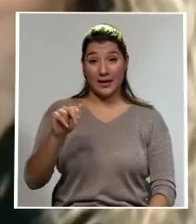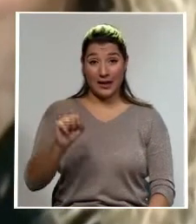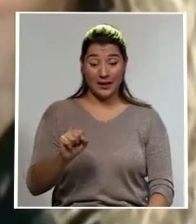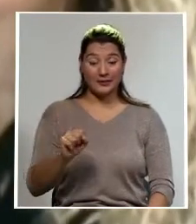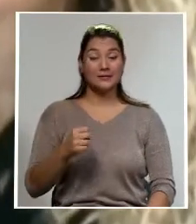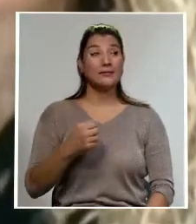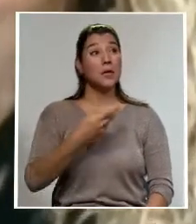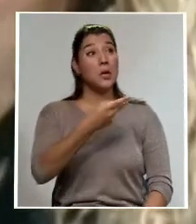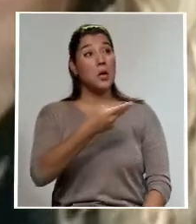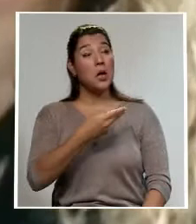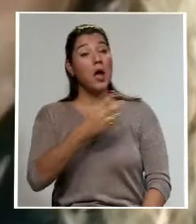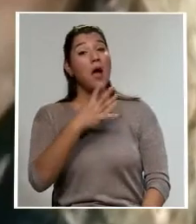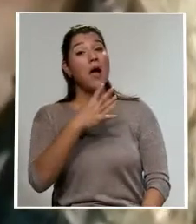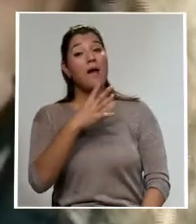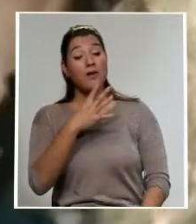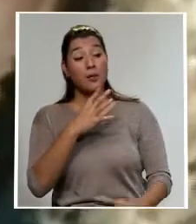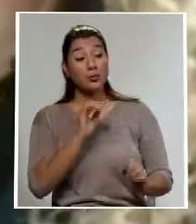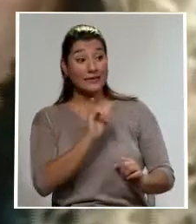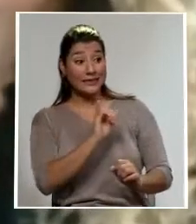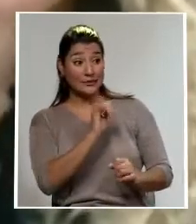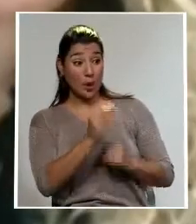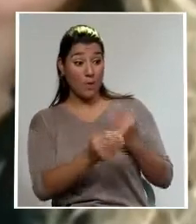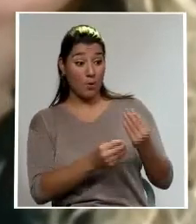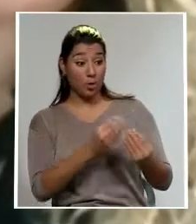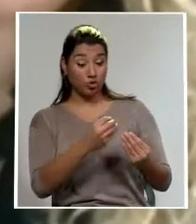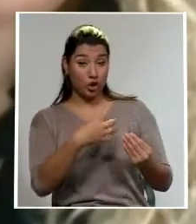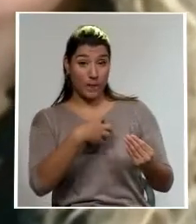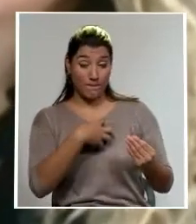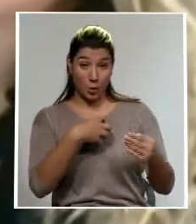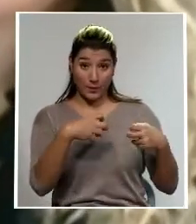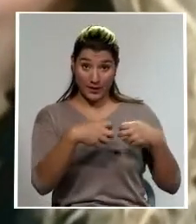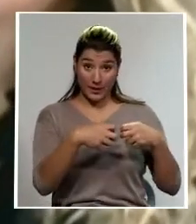este modelo de autogeneración a partir de